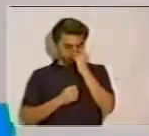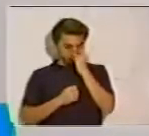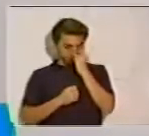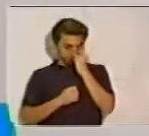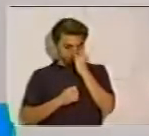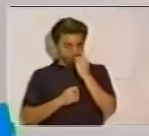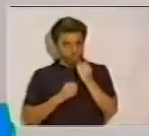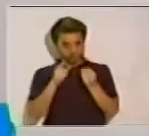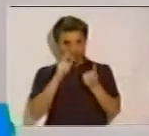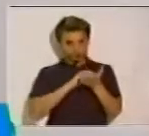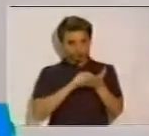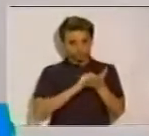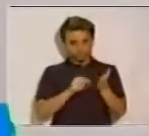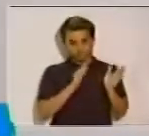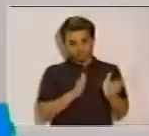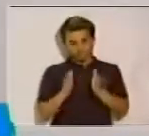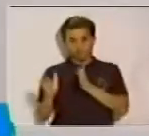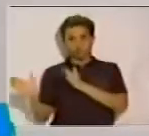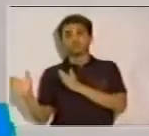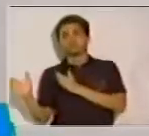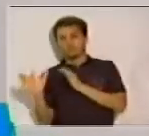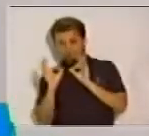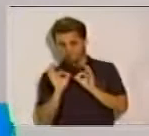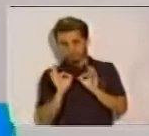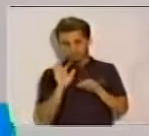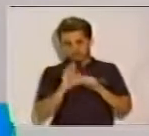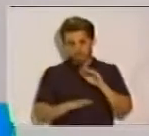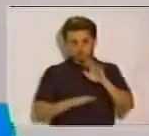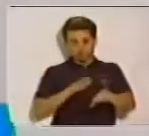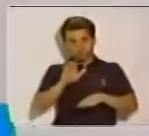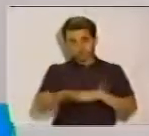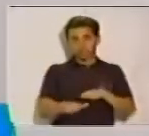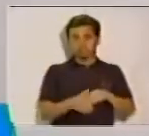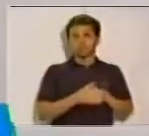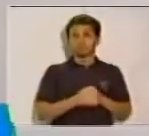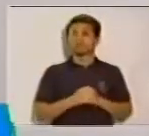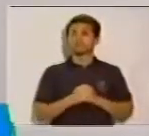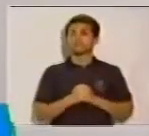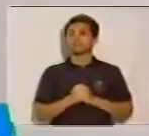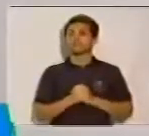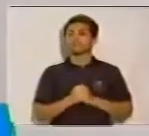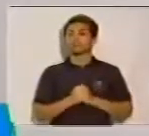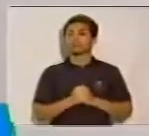¿Están apuntando los procesos, cada uno de los pasos?